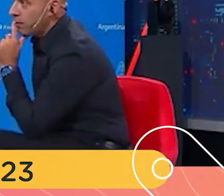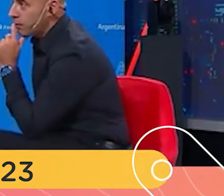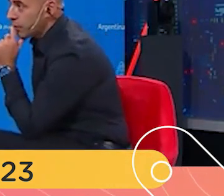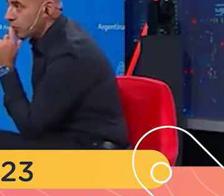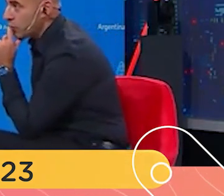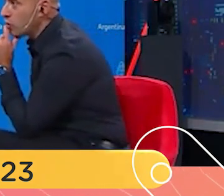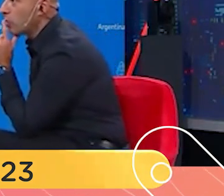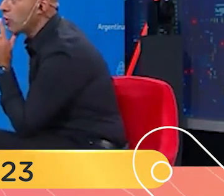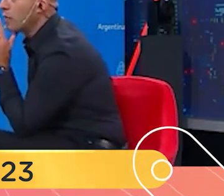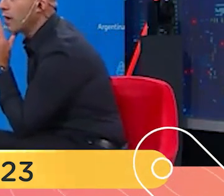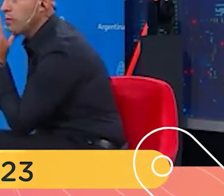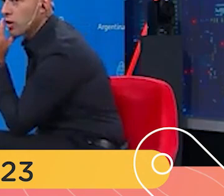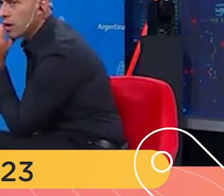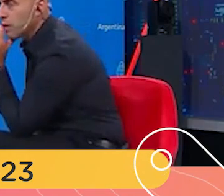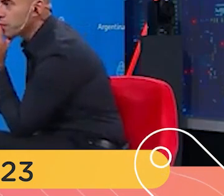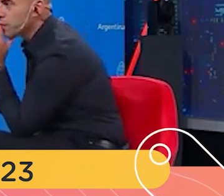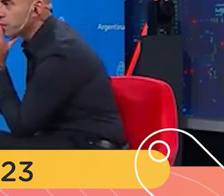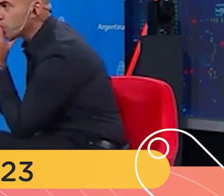Cristina